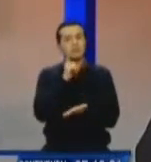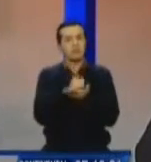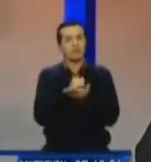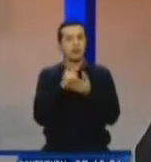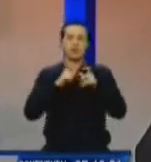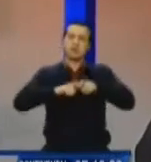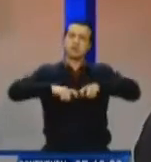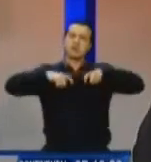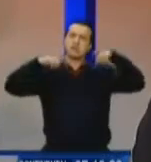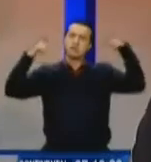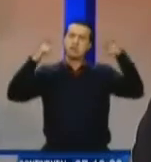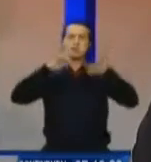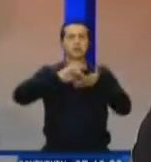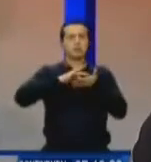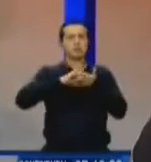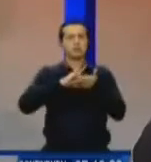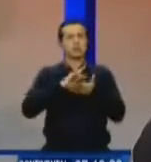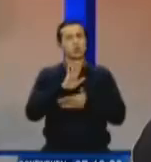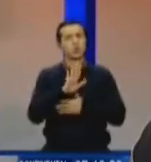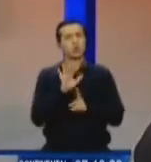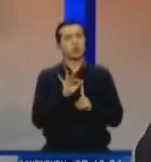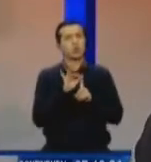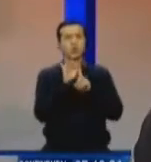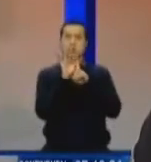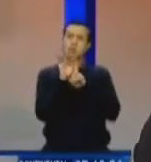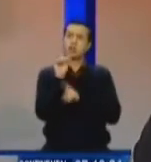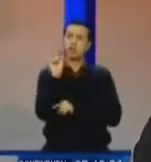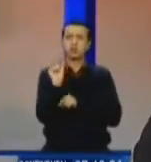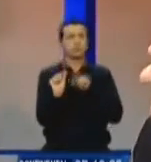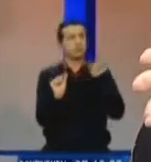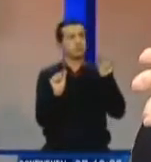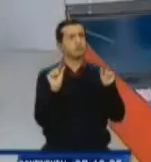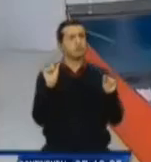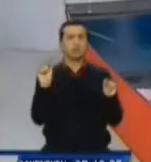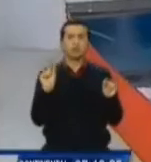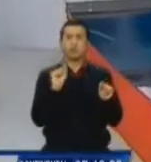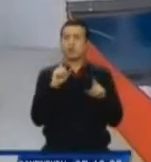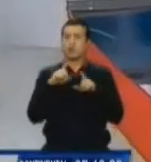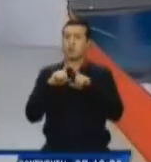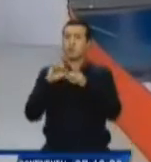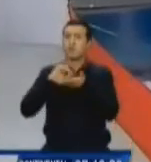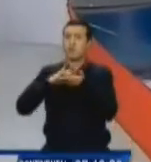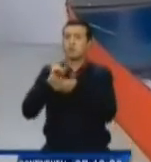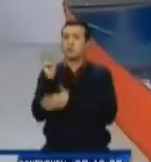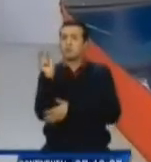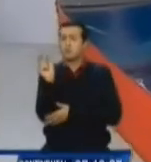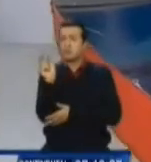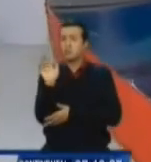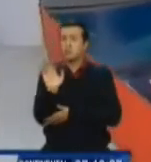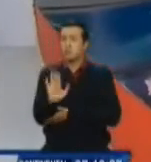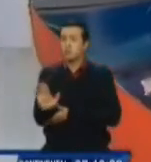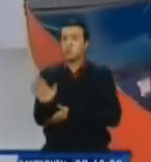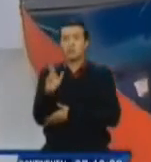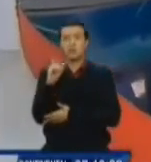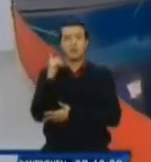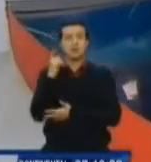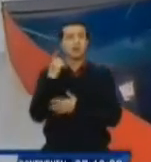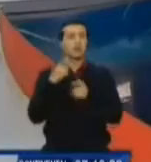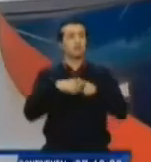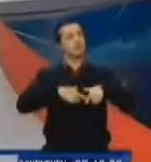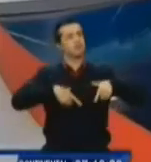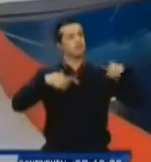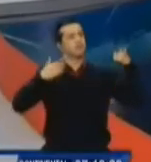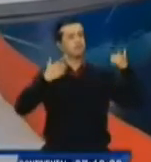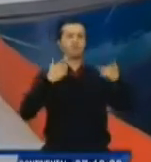grandes cadenas daban unos privilegios exorbitantes a las boticas pequeñas les daban solo el hueso a las boticas de ellos les daban